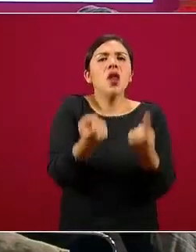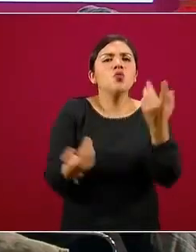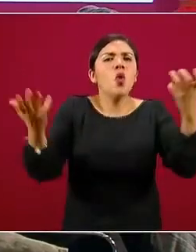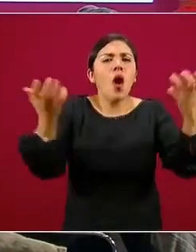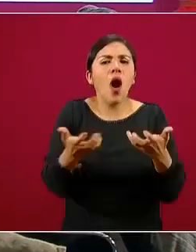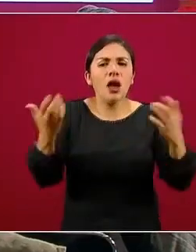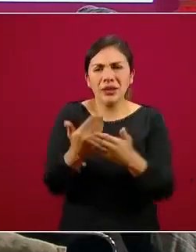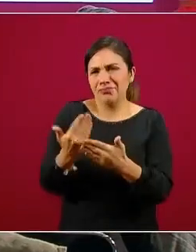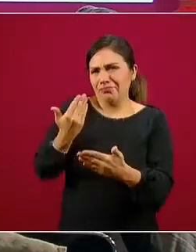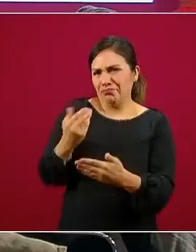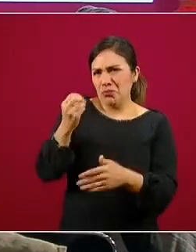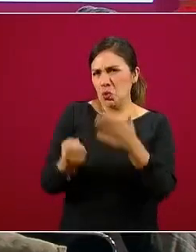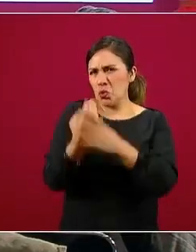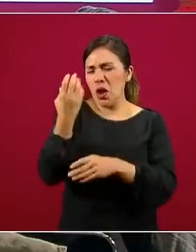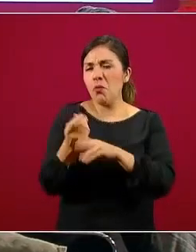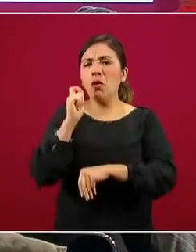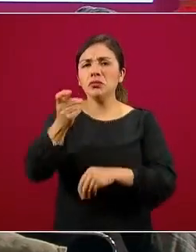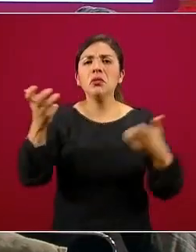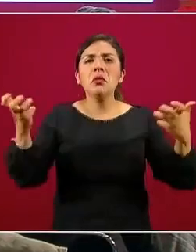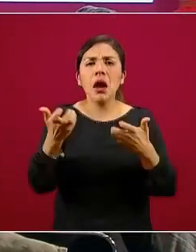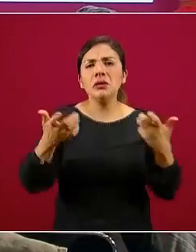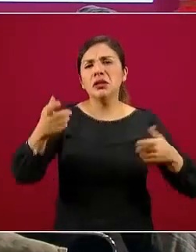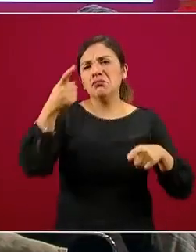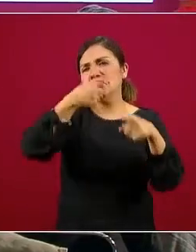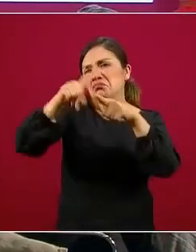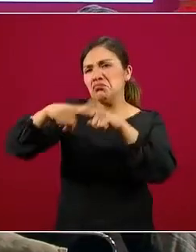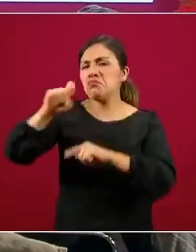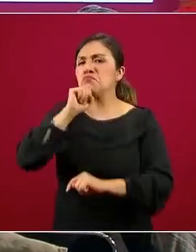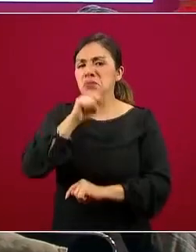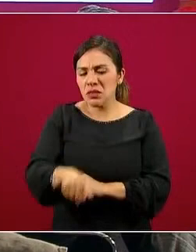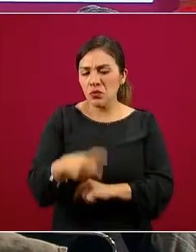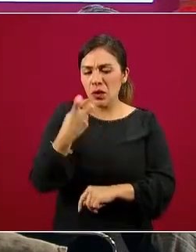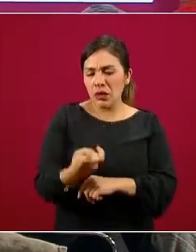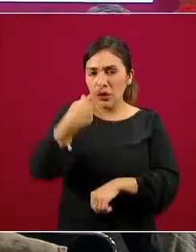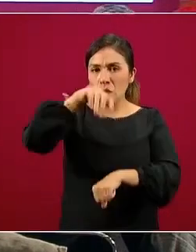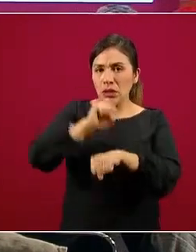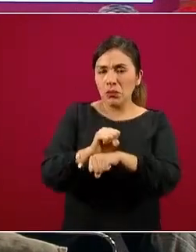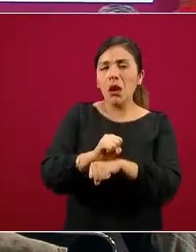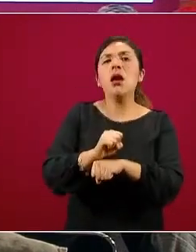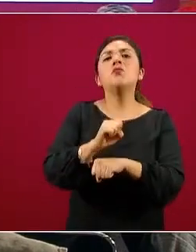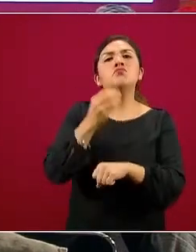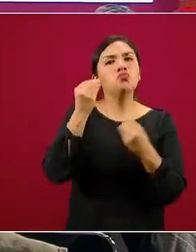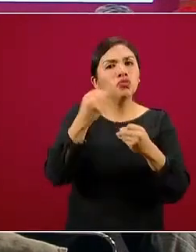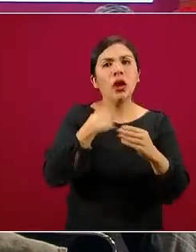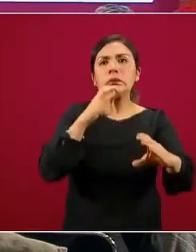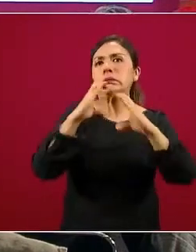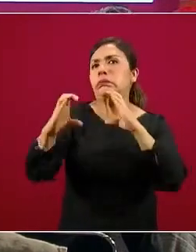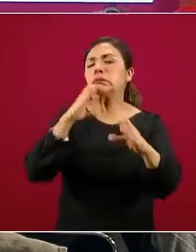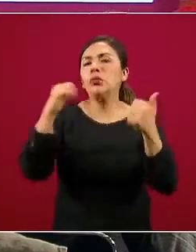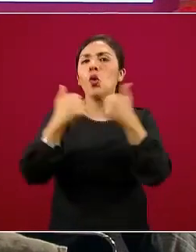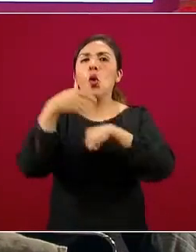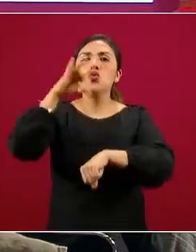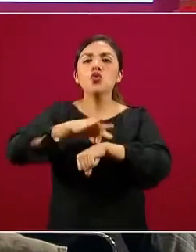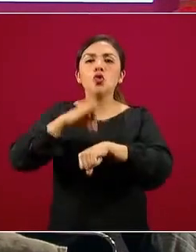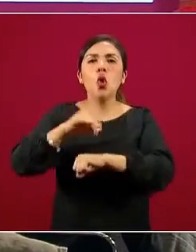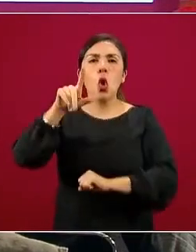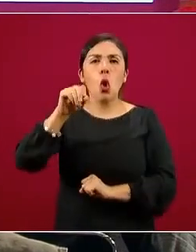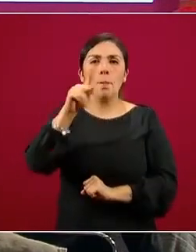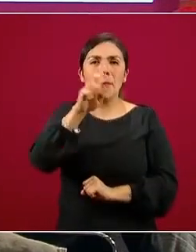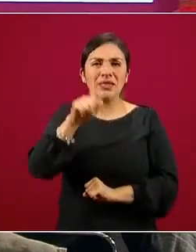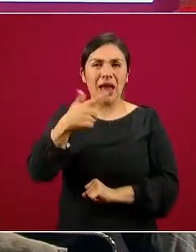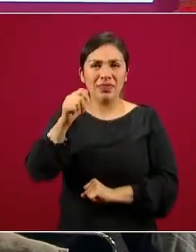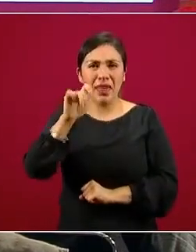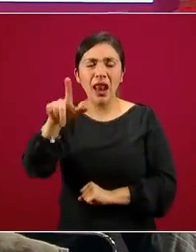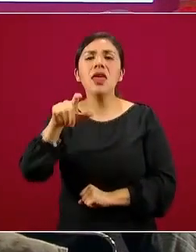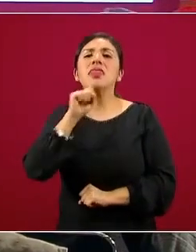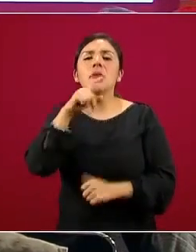recientes que hemos estado realizando esta misma semana hemos estado además en mucha comunicación con el doctor lópez gatell y con